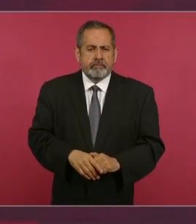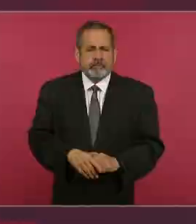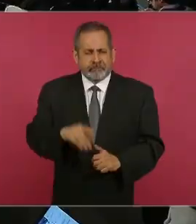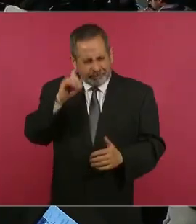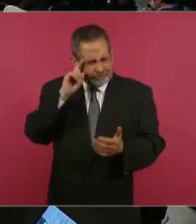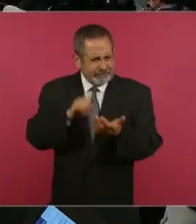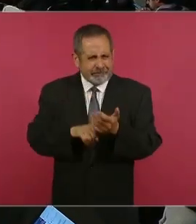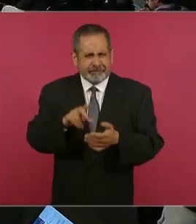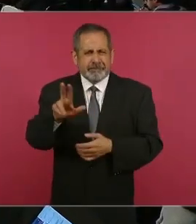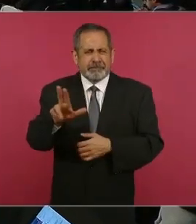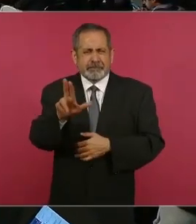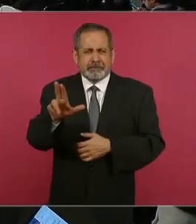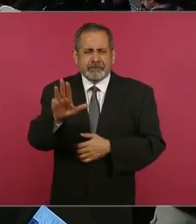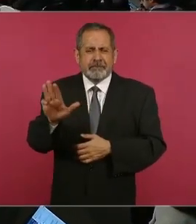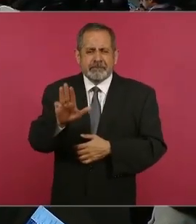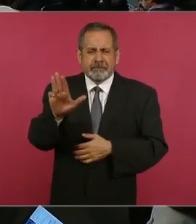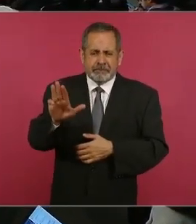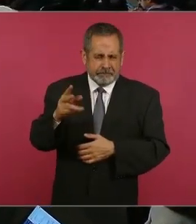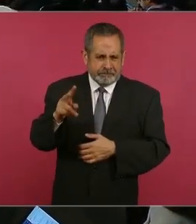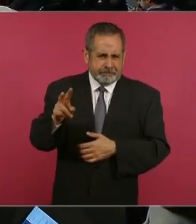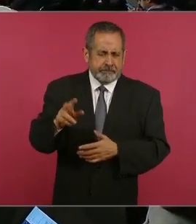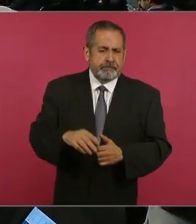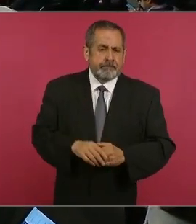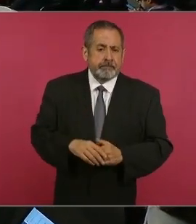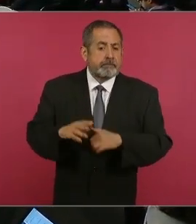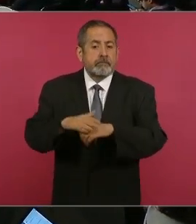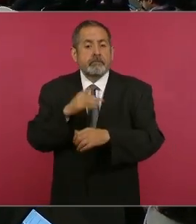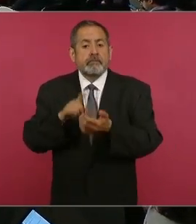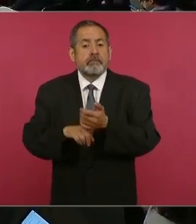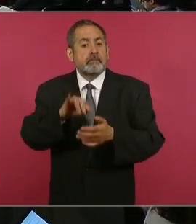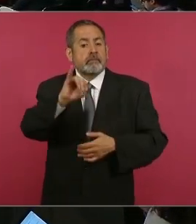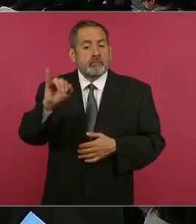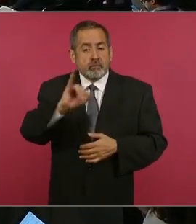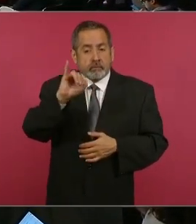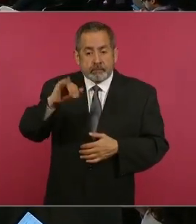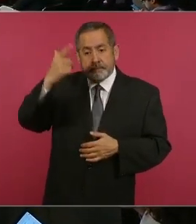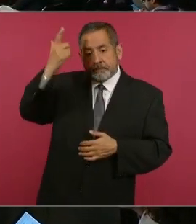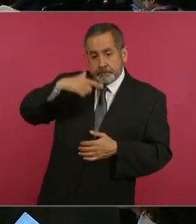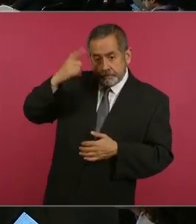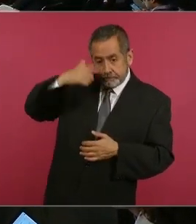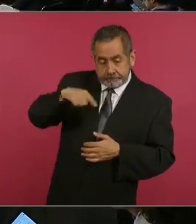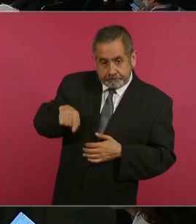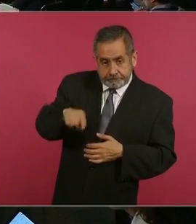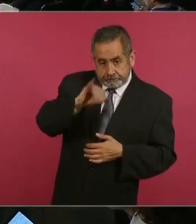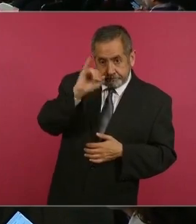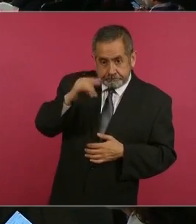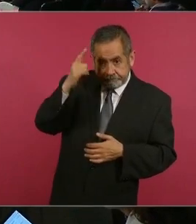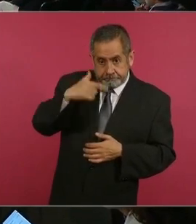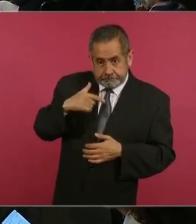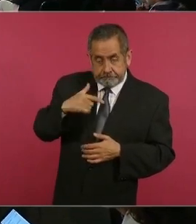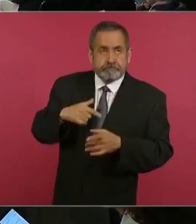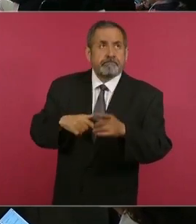Creo que como martes o miércoles, porque el jueves en la noche, o sea,